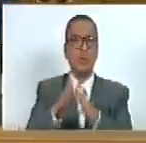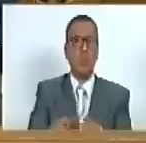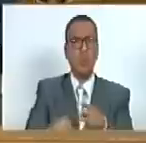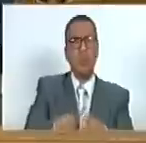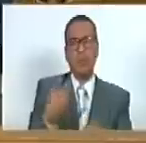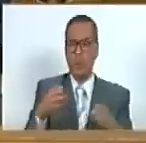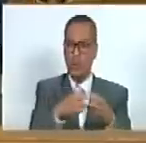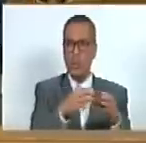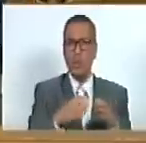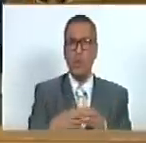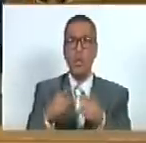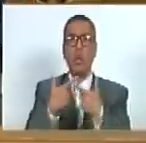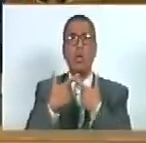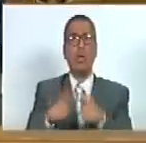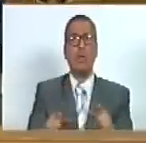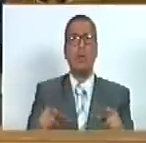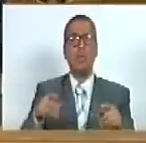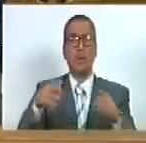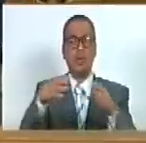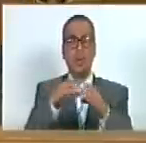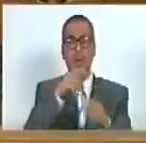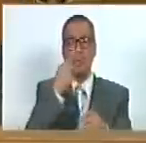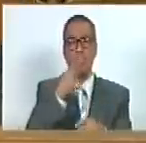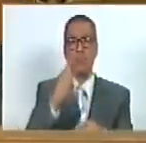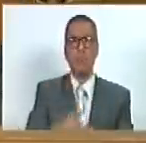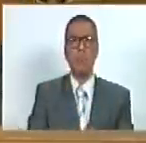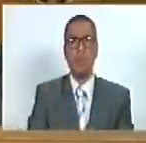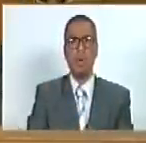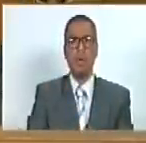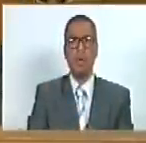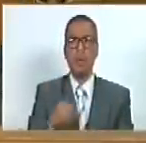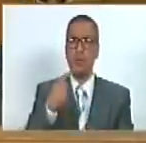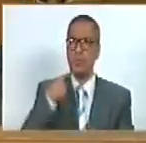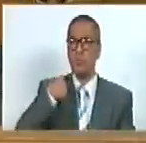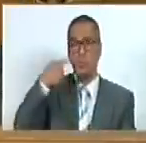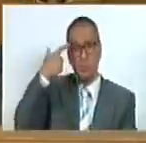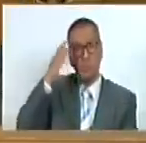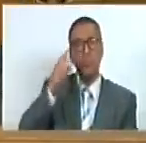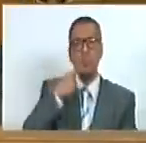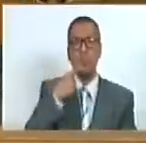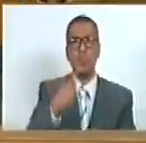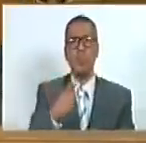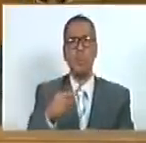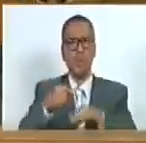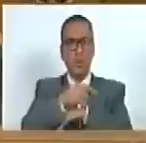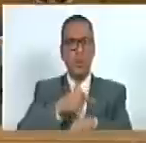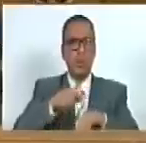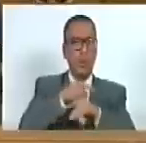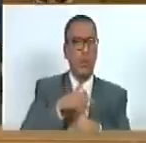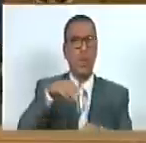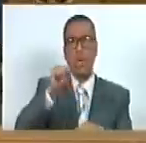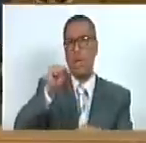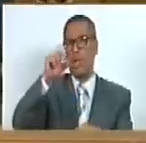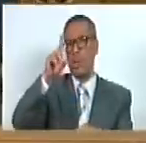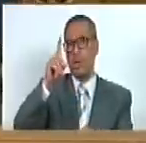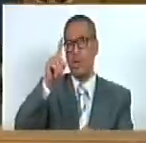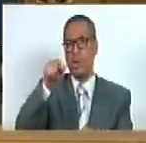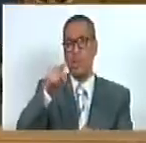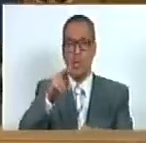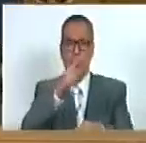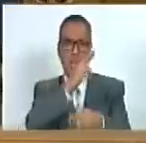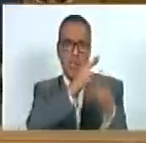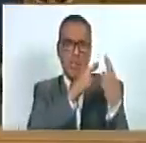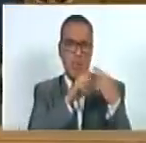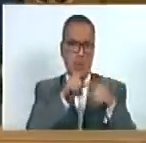podían reunir y la libertad de partidos políticos. Que, por cierto, los gobiernos ADECO se encargaron